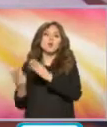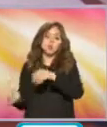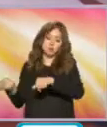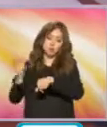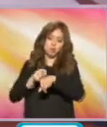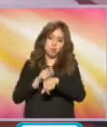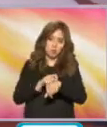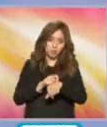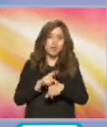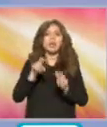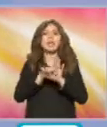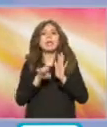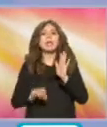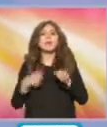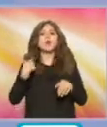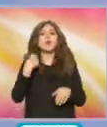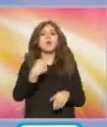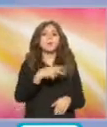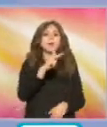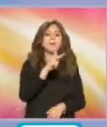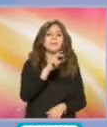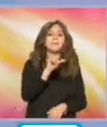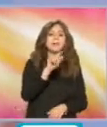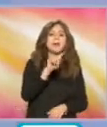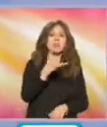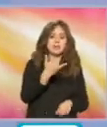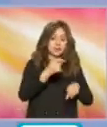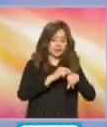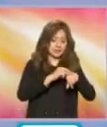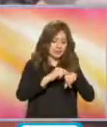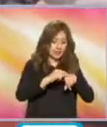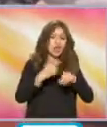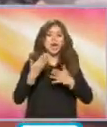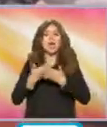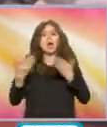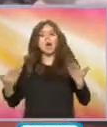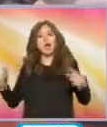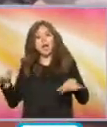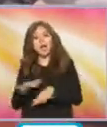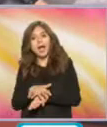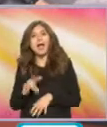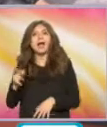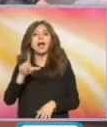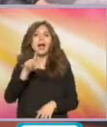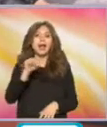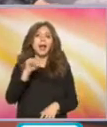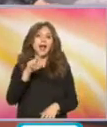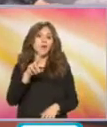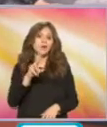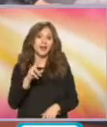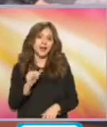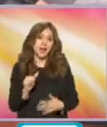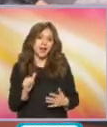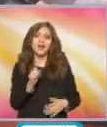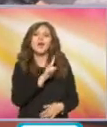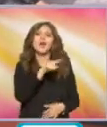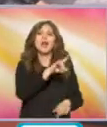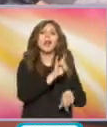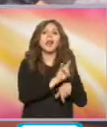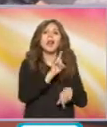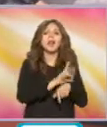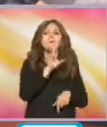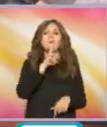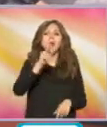de Patty, pues ahora ya le pongo el de Pato. Laura, ¿no? Sí, Pato. Ok, Pato. Entonces puede ser. La